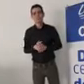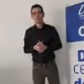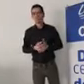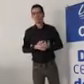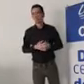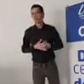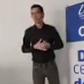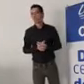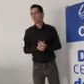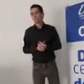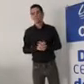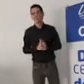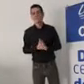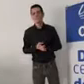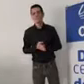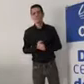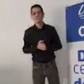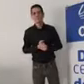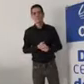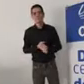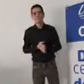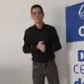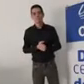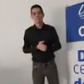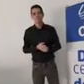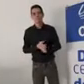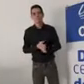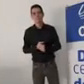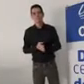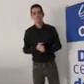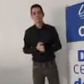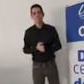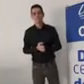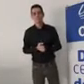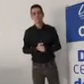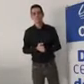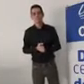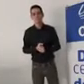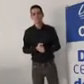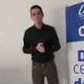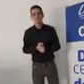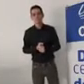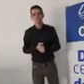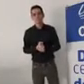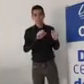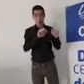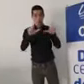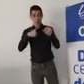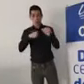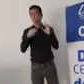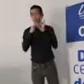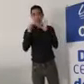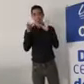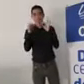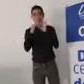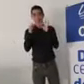Listo, entonces si quieren yo voy avisándoles cuando vayamos a pasar las diapositivas y vamos conversando. Entonces esta va a ser una charla